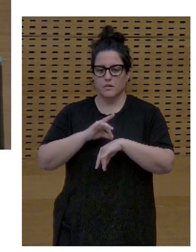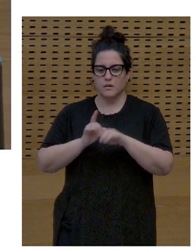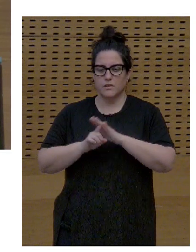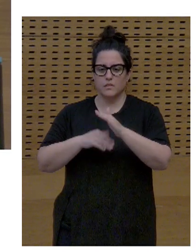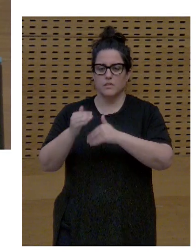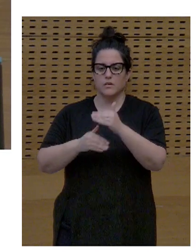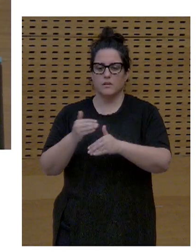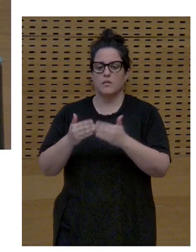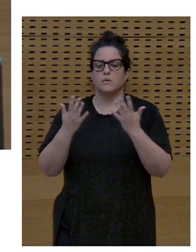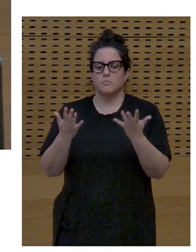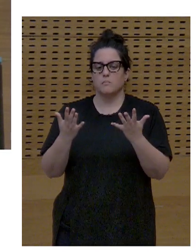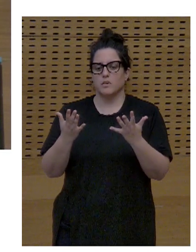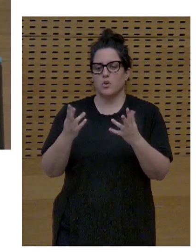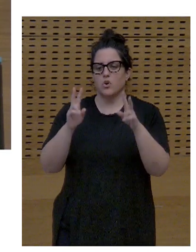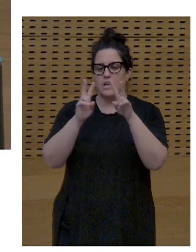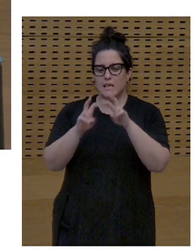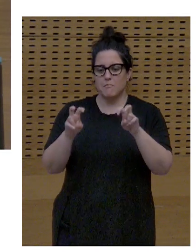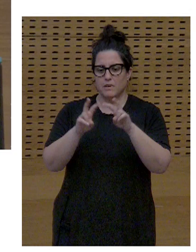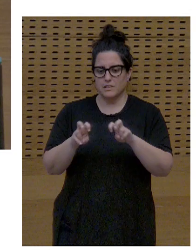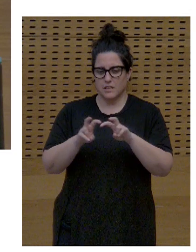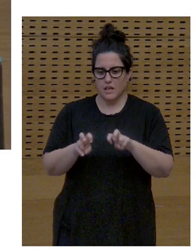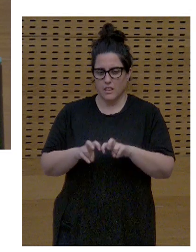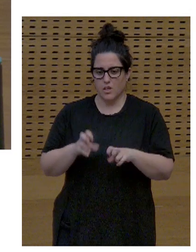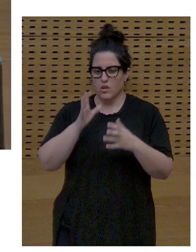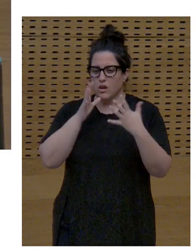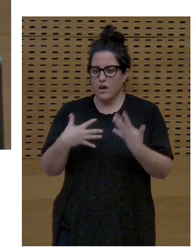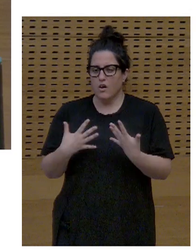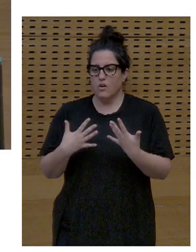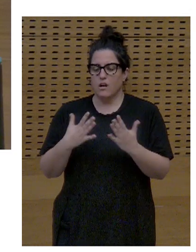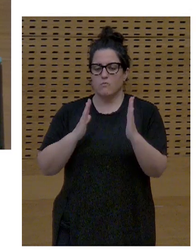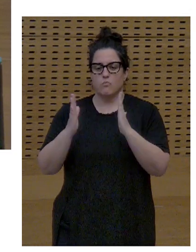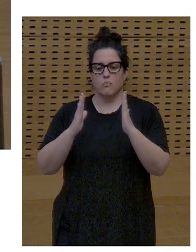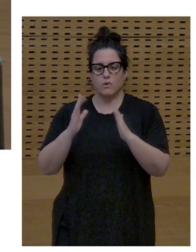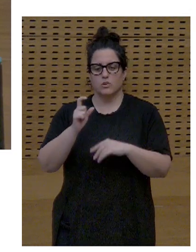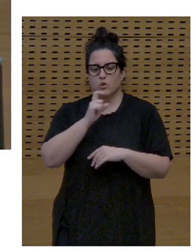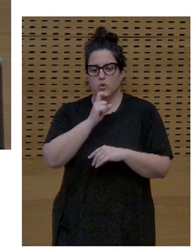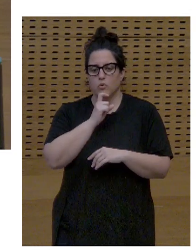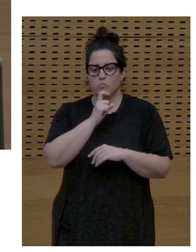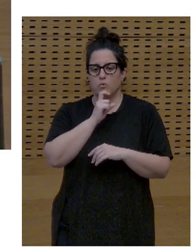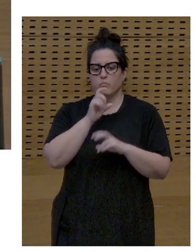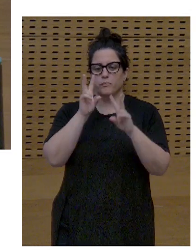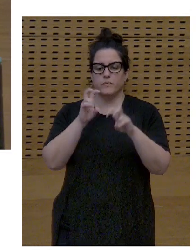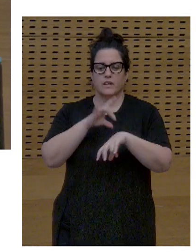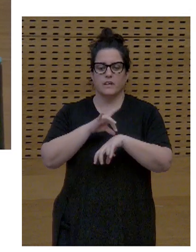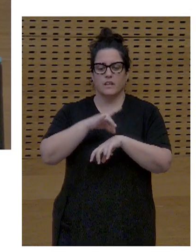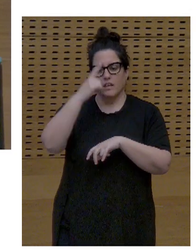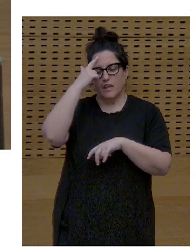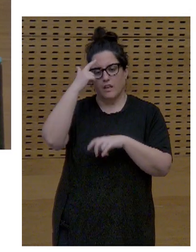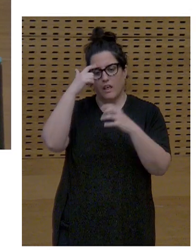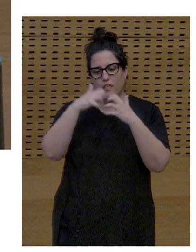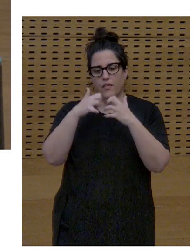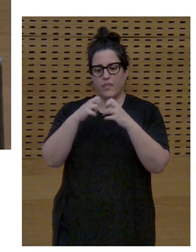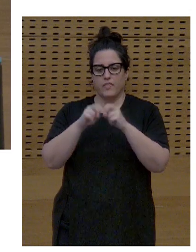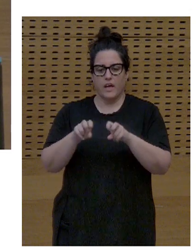punto está la investigación? ¿Se puede hacer una medicina regenerativa con eso de las células madre